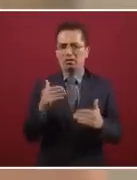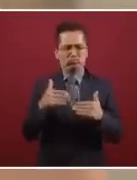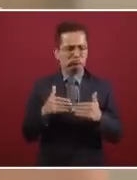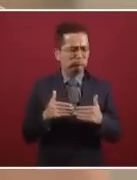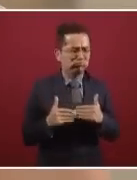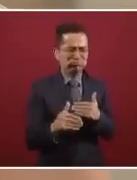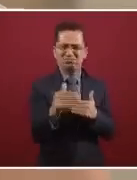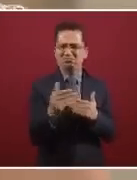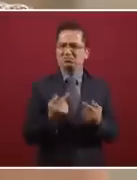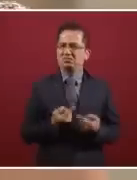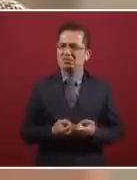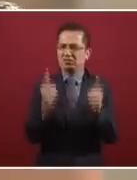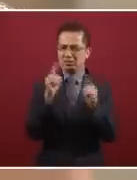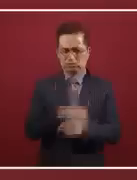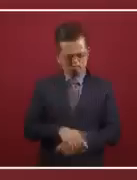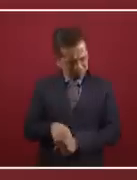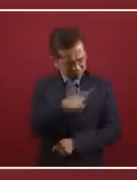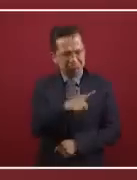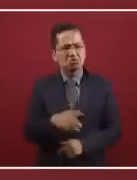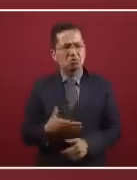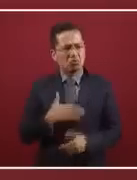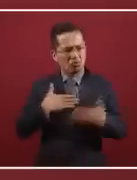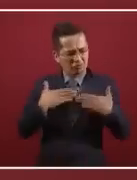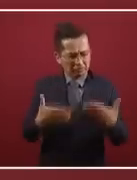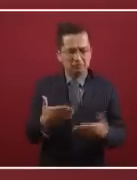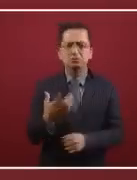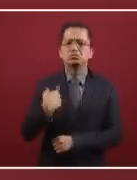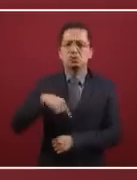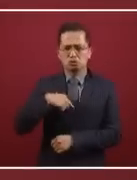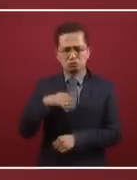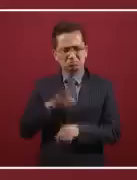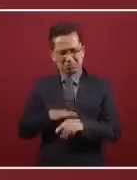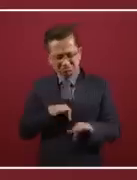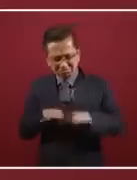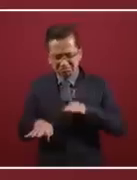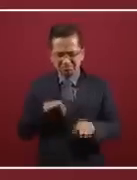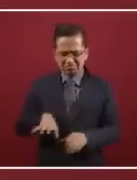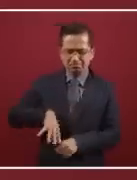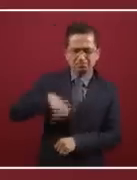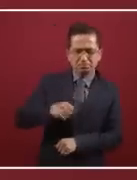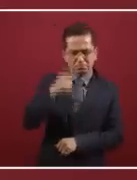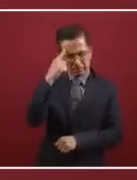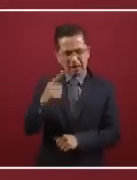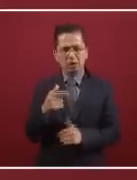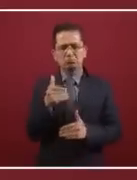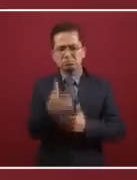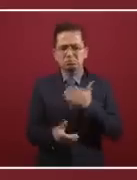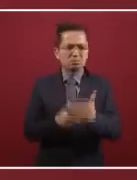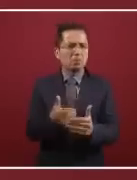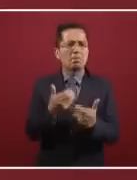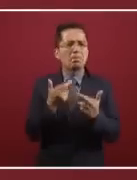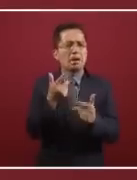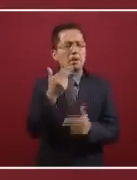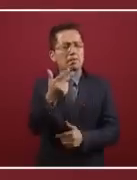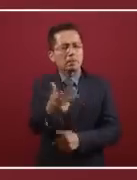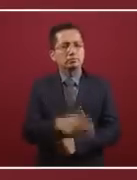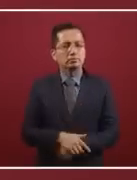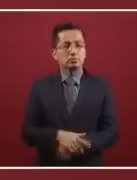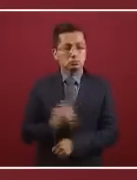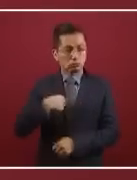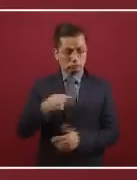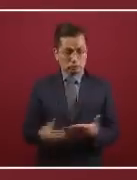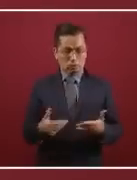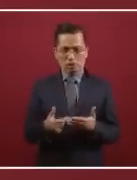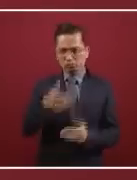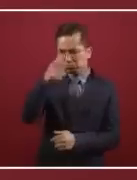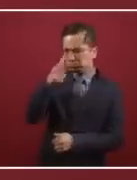crean, que trabajaremos más fuerte para tener mejores resultados todavía y que nos hemos dado cuenta que podemos estar a la altura de la